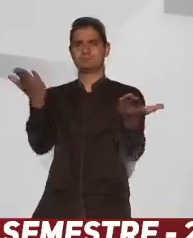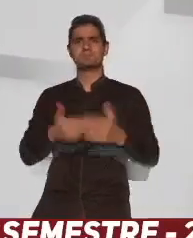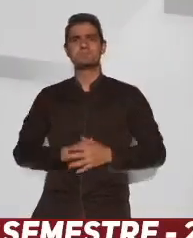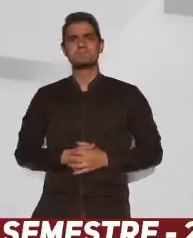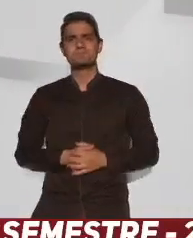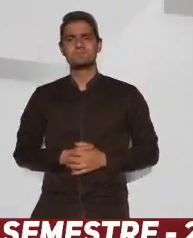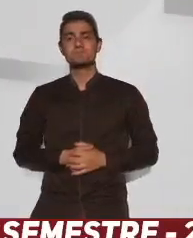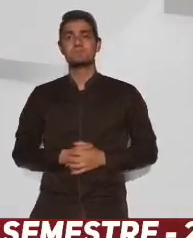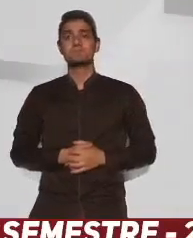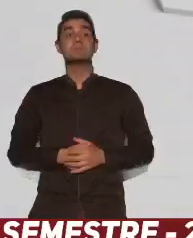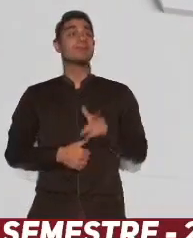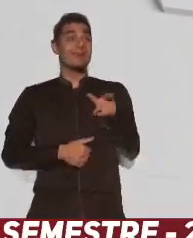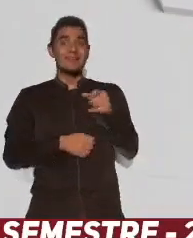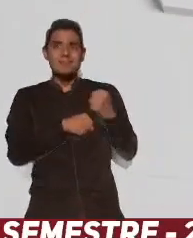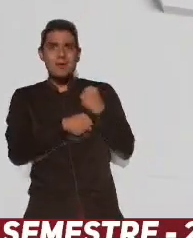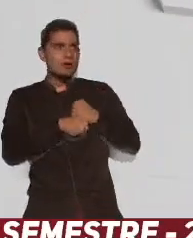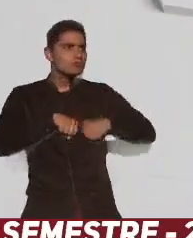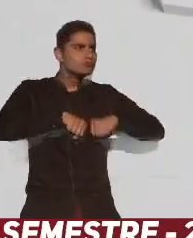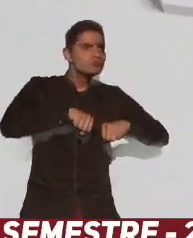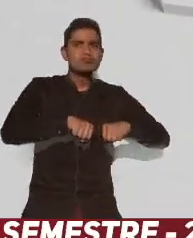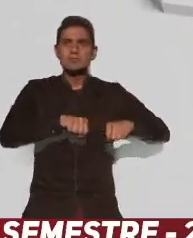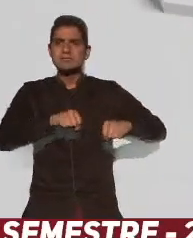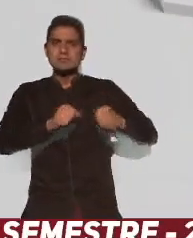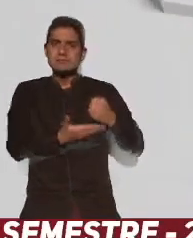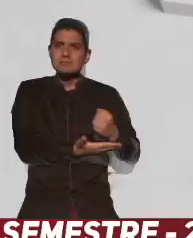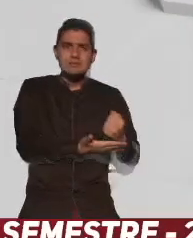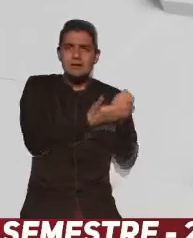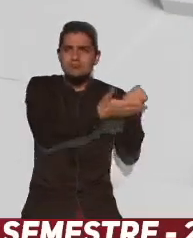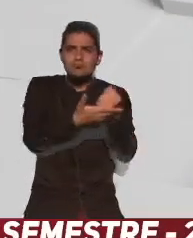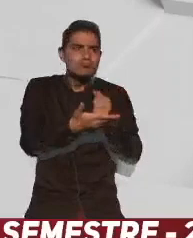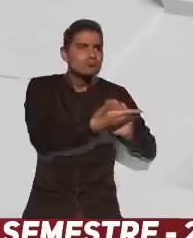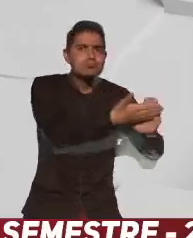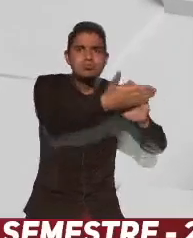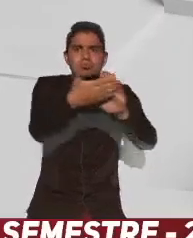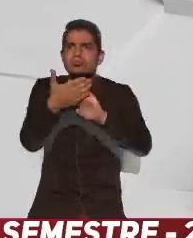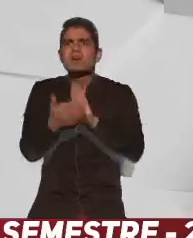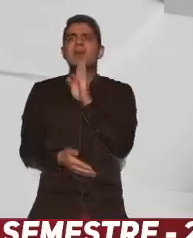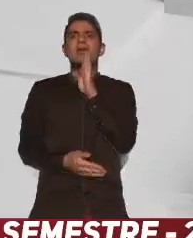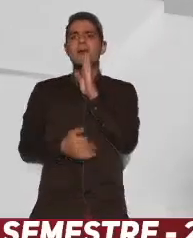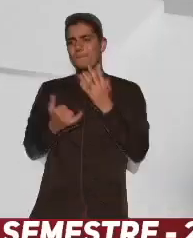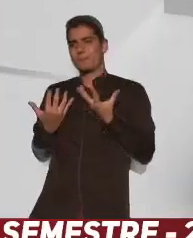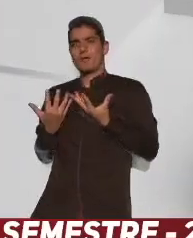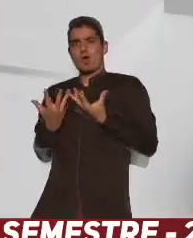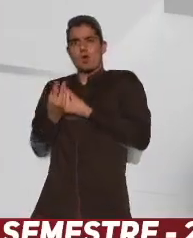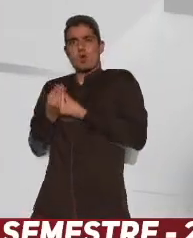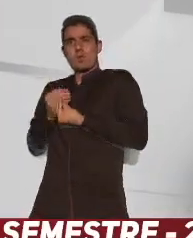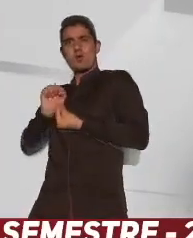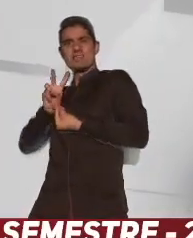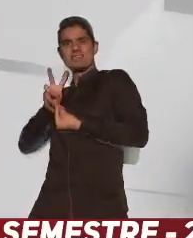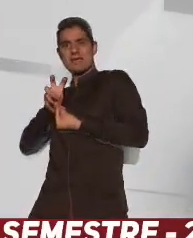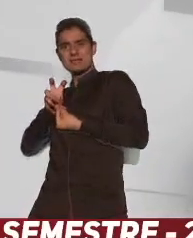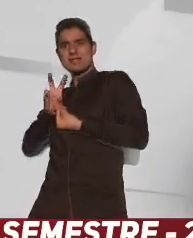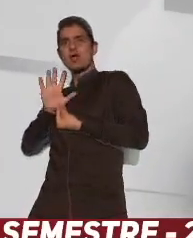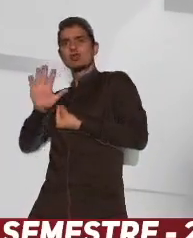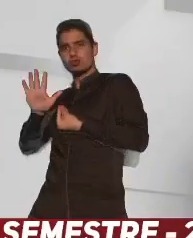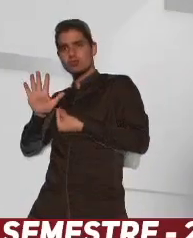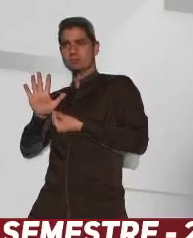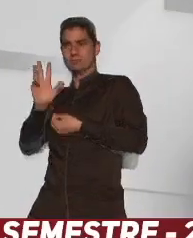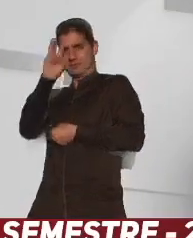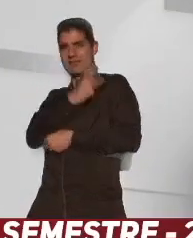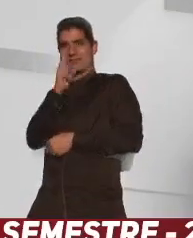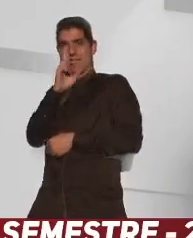Todas estas tareas de recuperación son lideradas por los soldados de la séptima división del Ejército Nacional. Son las 3 en punto. A esta